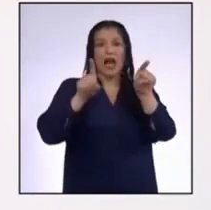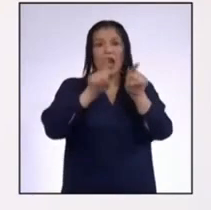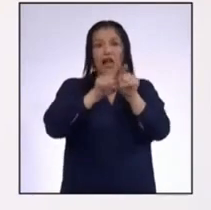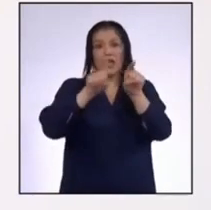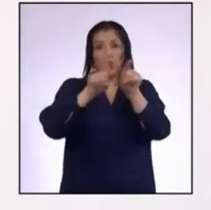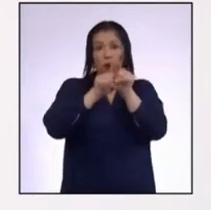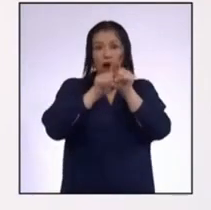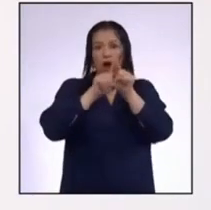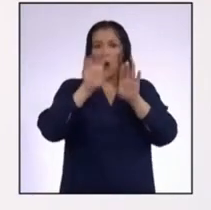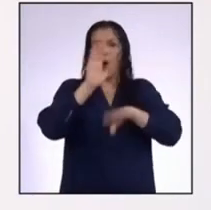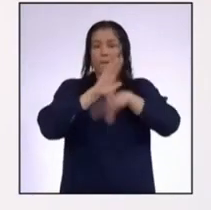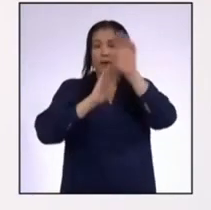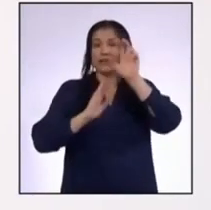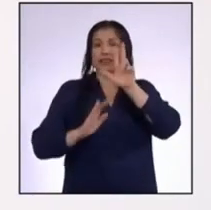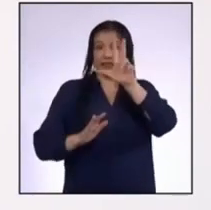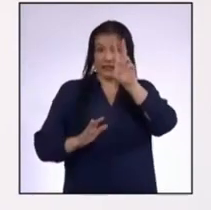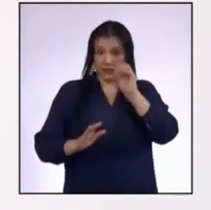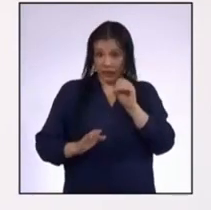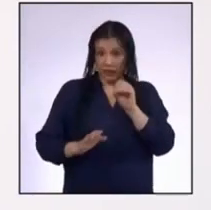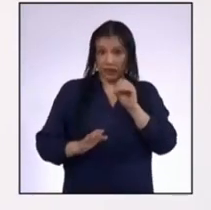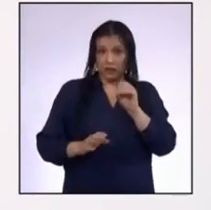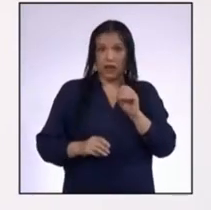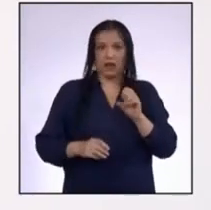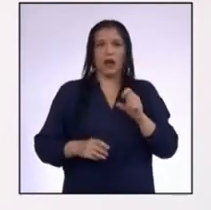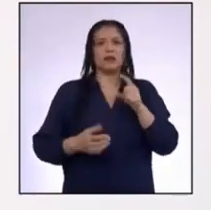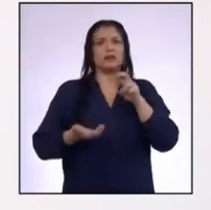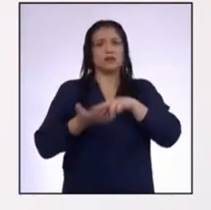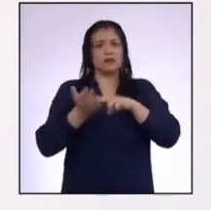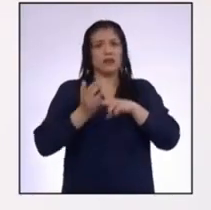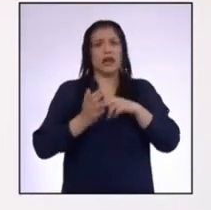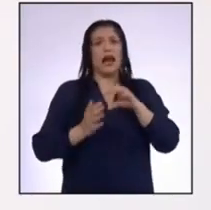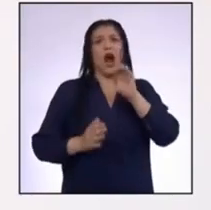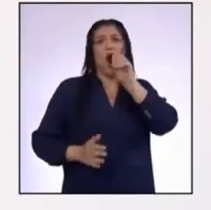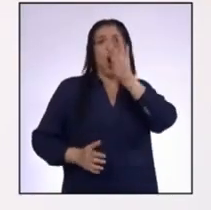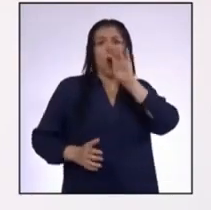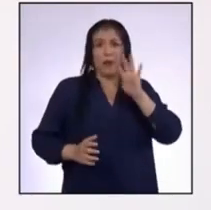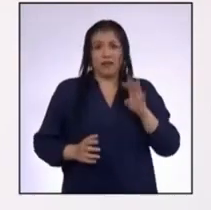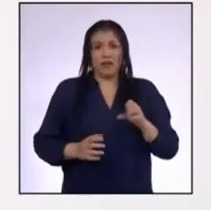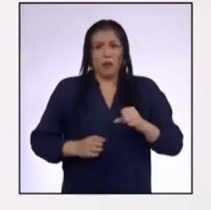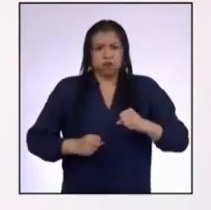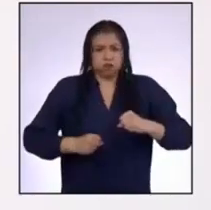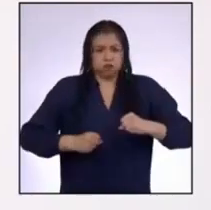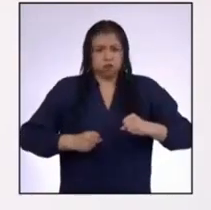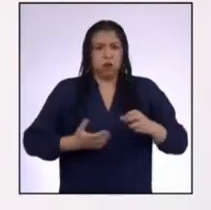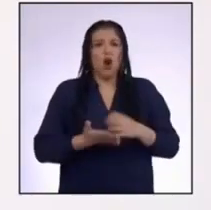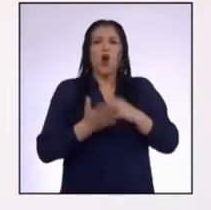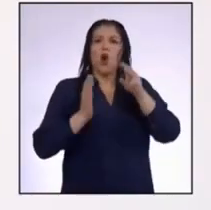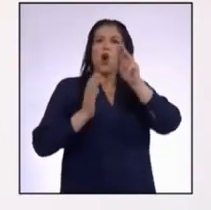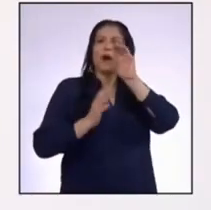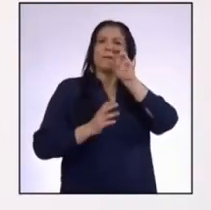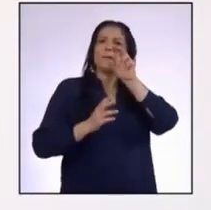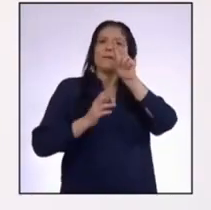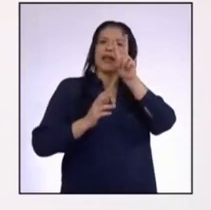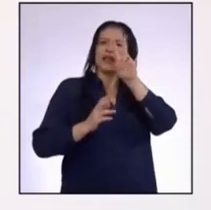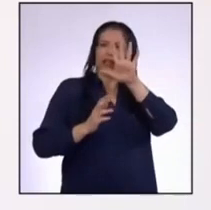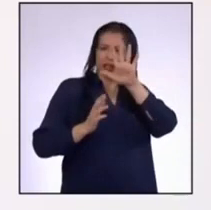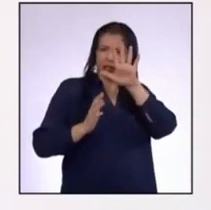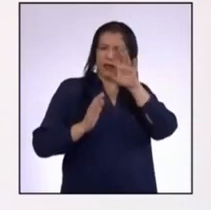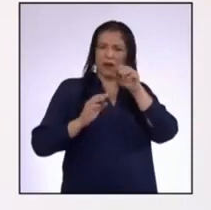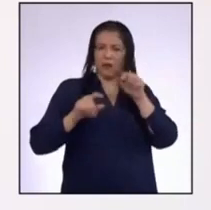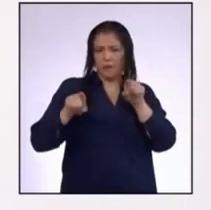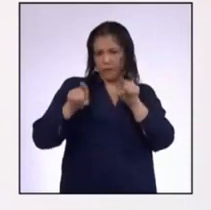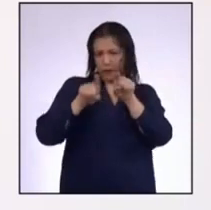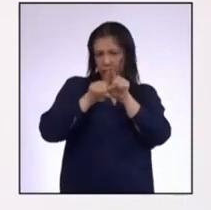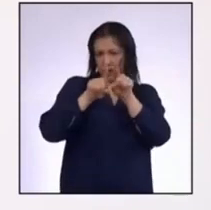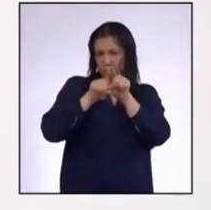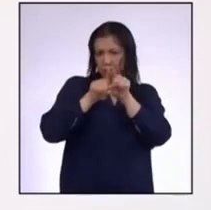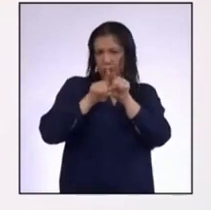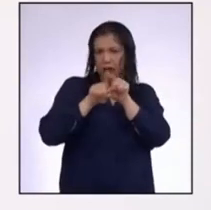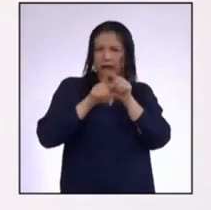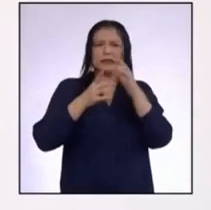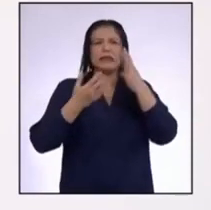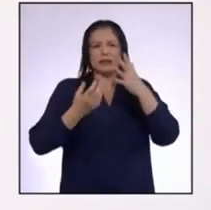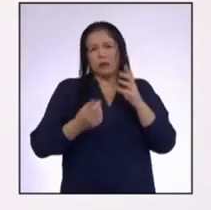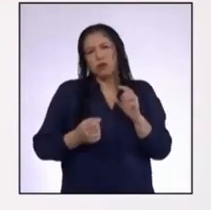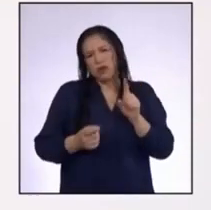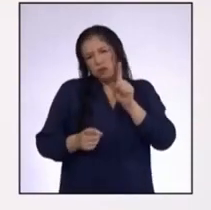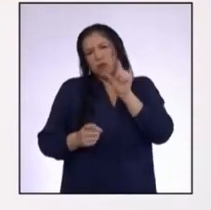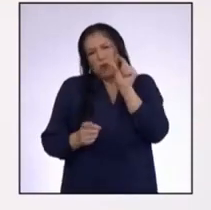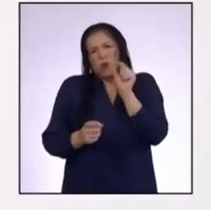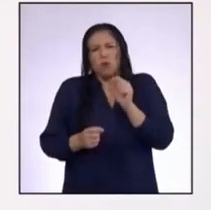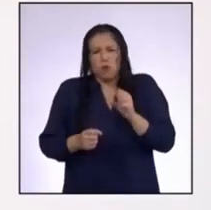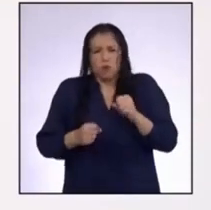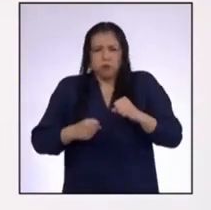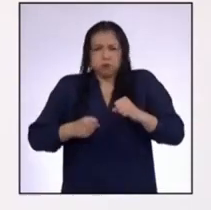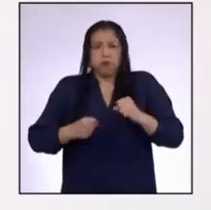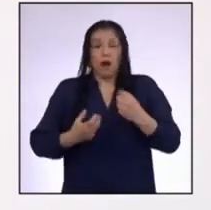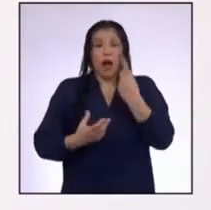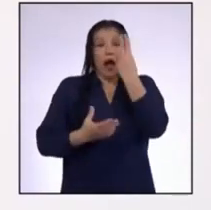superior a 30 es considerada obesa y con un IMC igual o superior a 25 es considerada con sobrepeso.